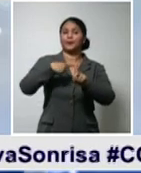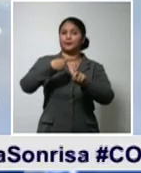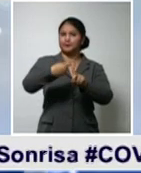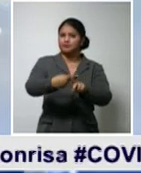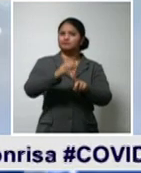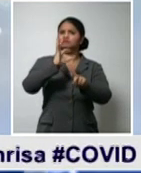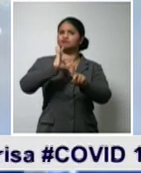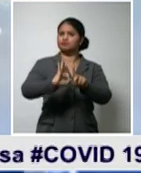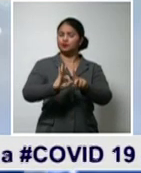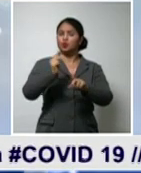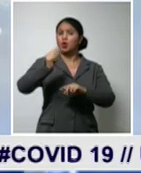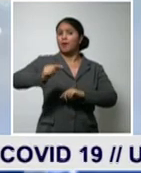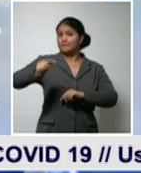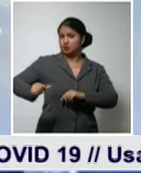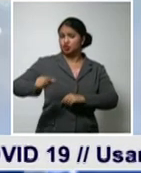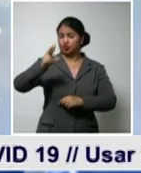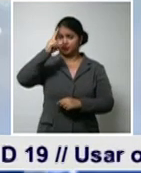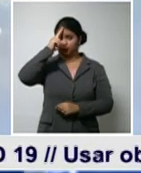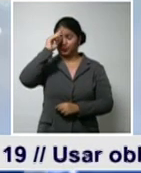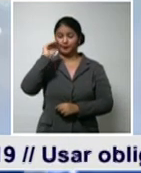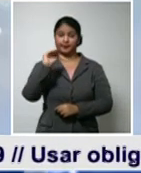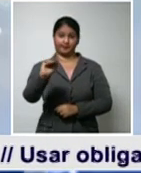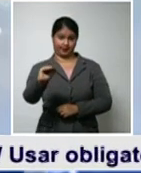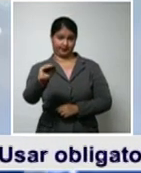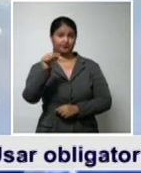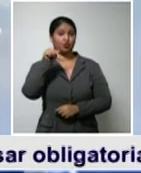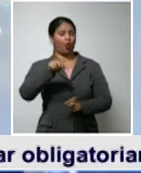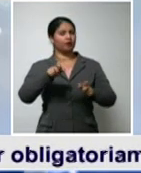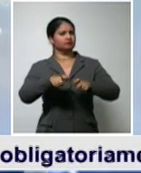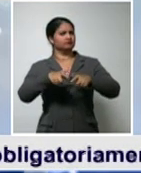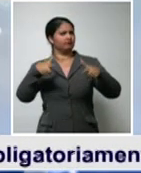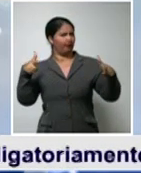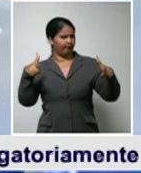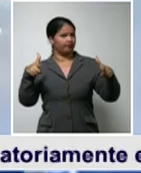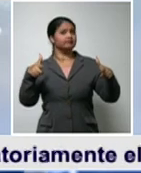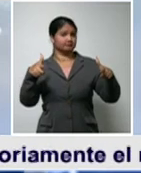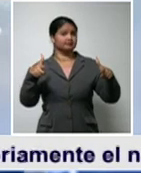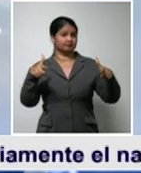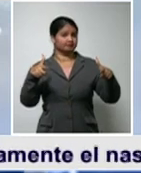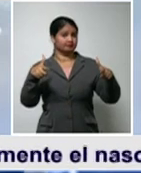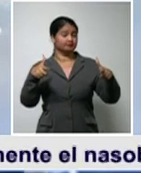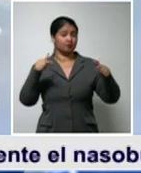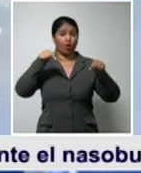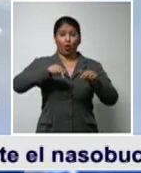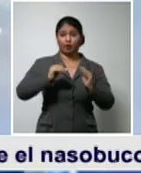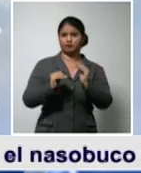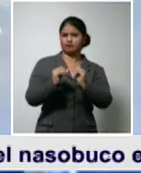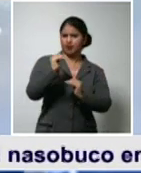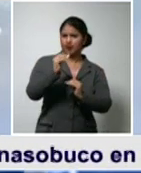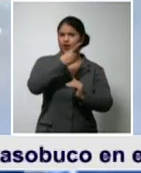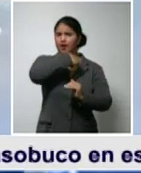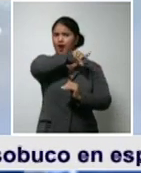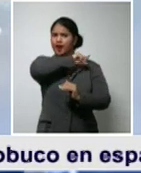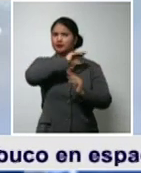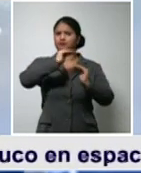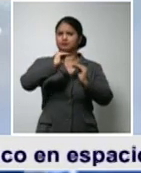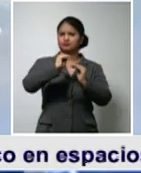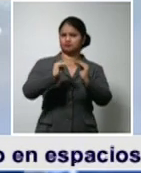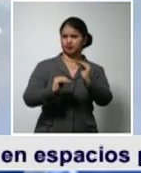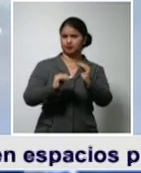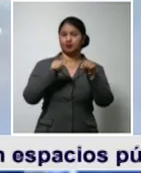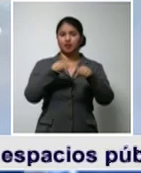confirmados que están ingresados, lo cual está en correspondencia con el número de pacientes que se